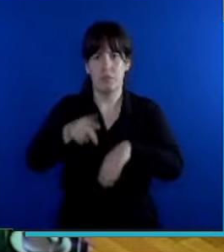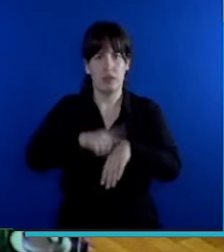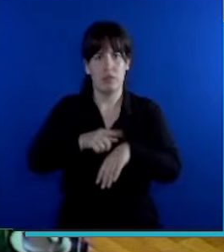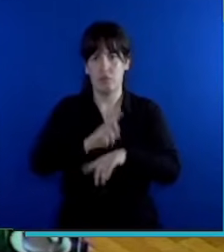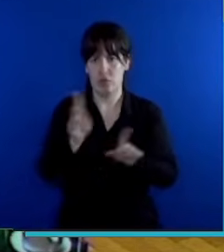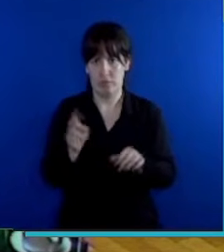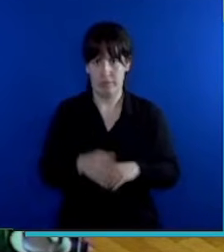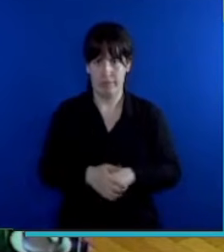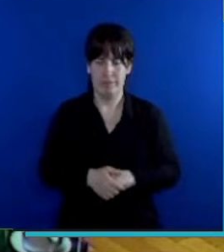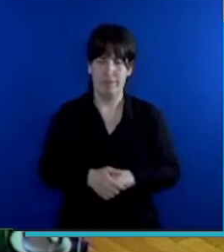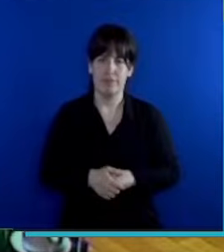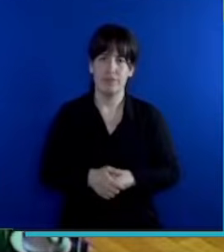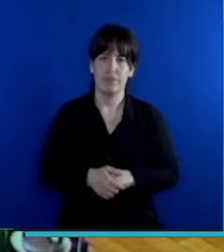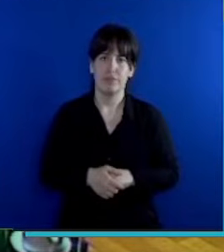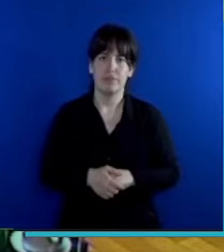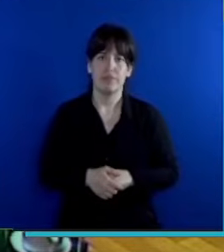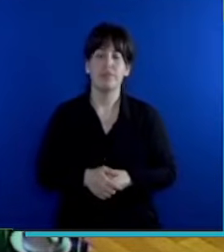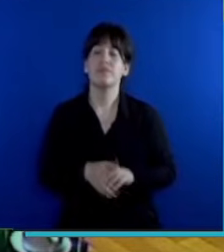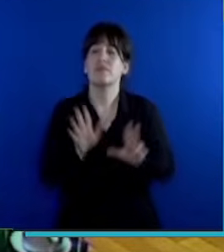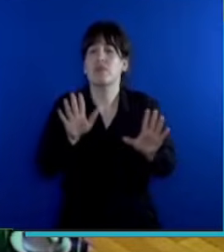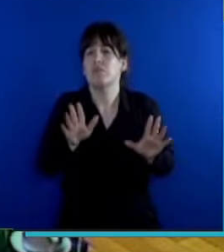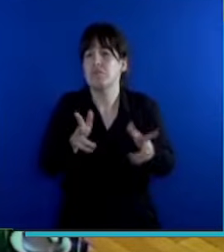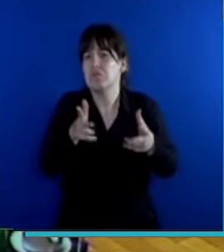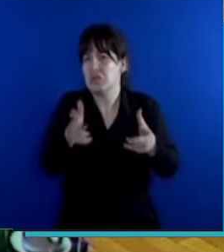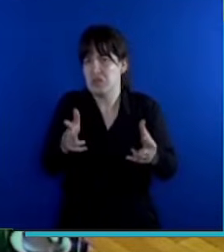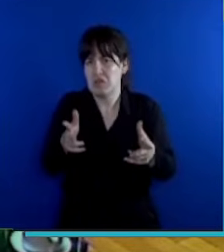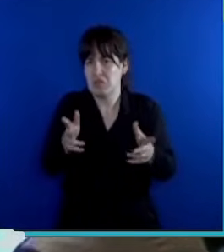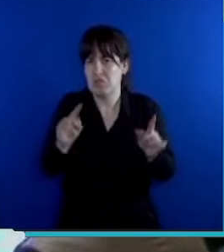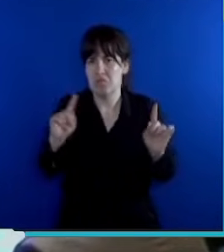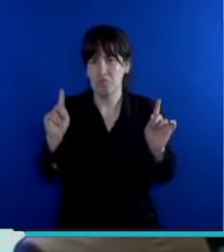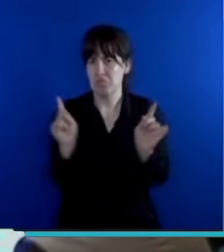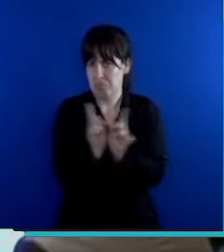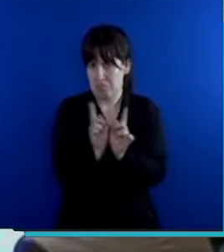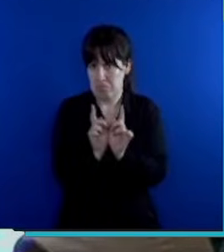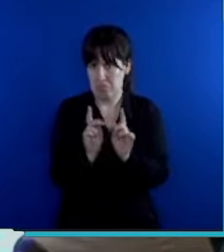señor presidente. Igual voy a ser bastante sucinto.